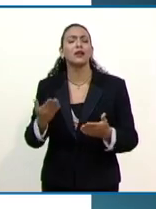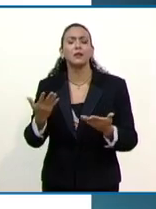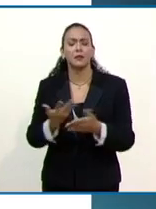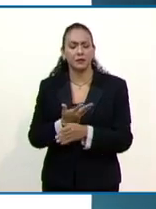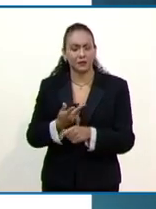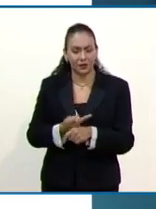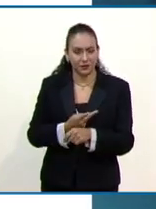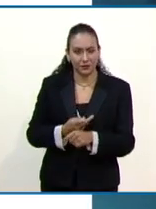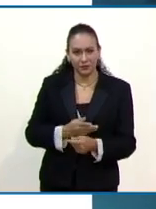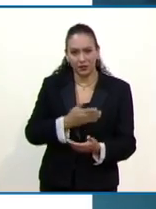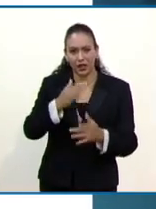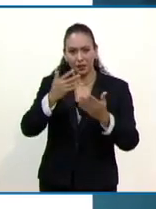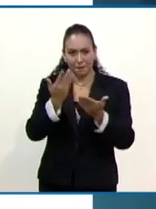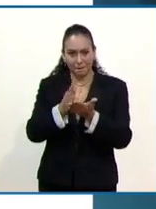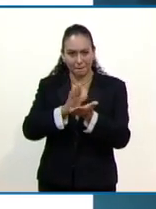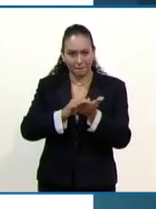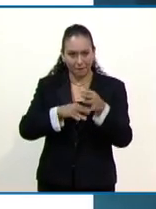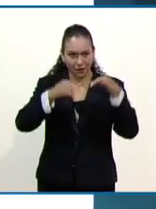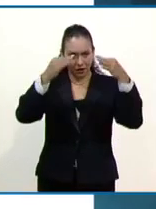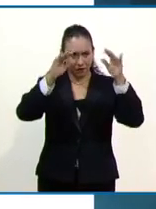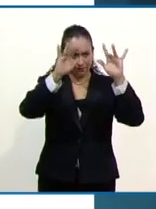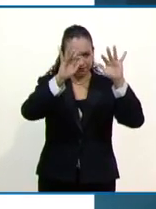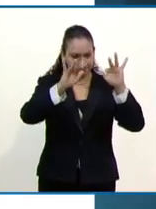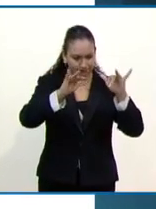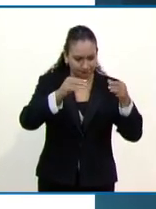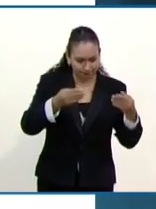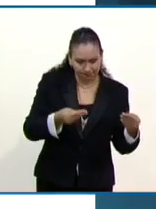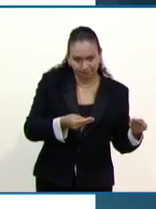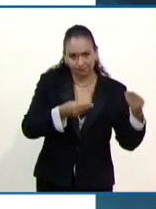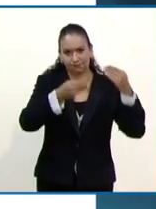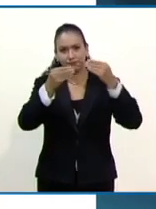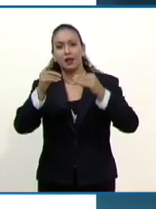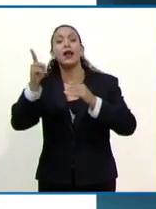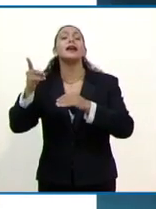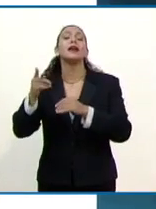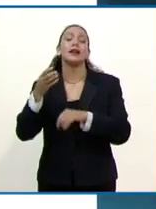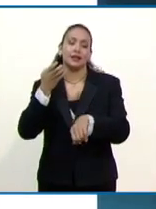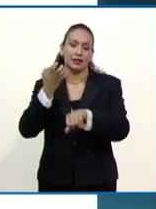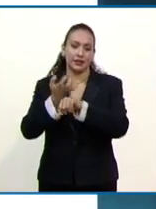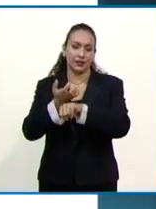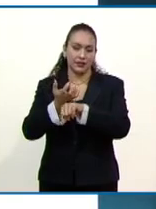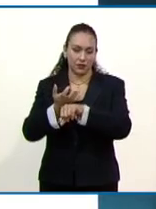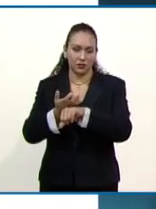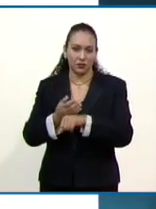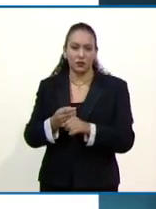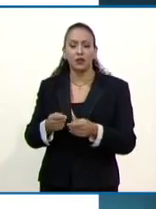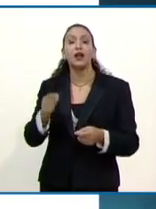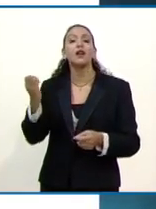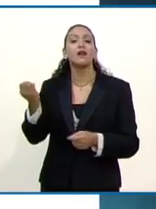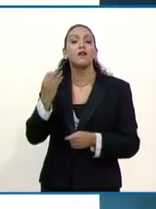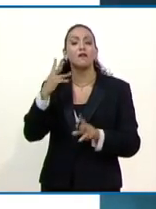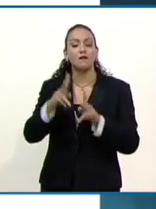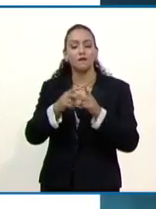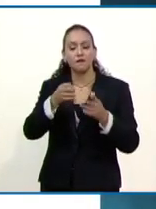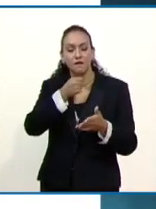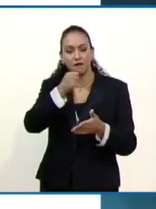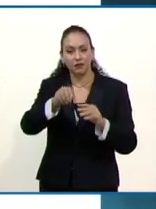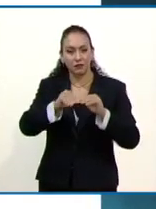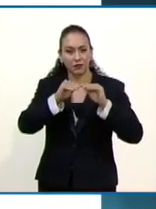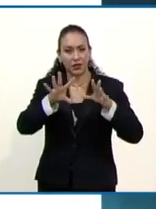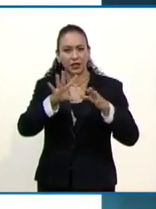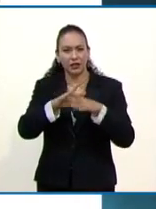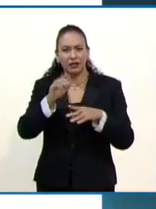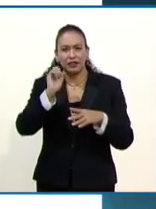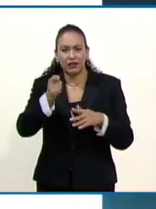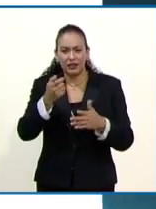García entregarán un documento ante dicha comisión en su sede en Washington y ofrecerán una conferencia de prensa para explicar el contenido